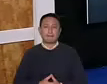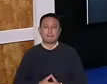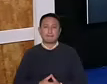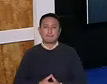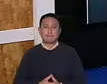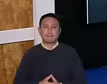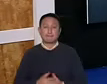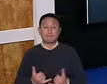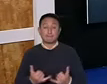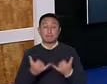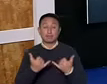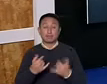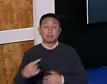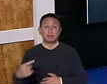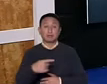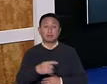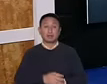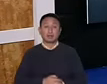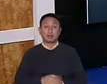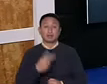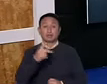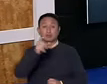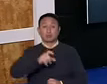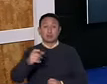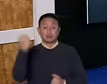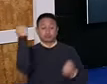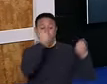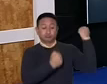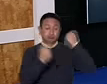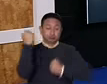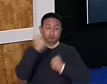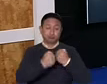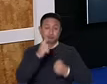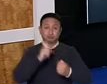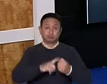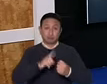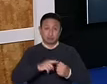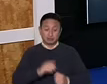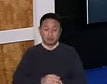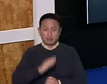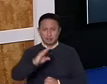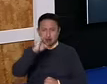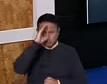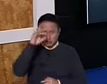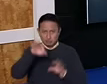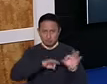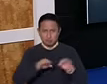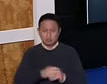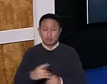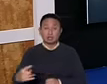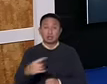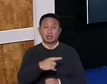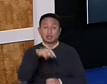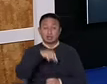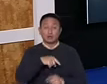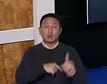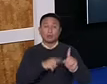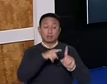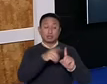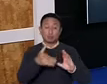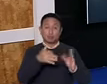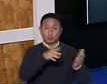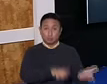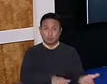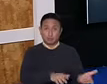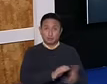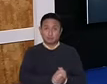Ante el violento enfrentamiento a cuchillo entre dos sujetos en el centro de Quito, la Policía Nacional indicó que el hecho que terminó con la vida de uno de